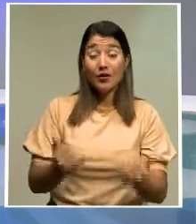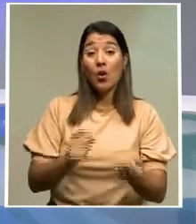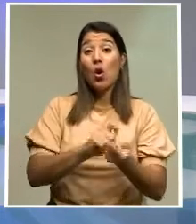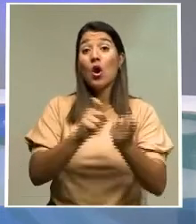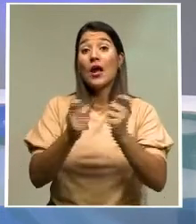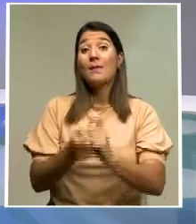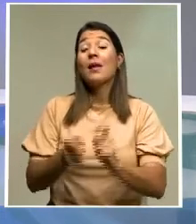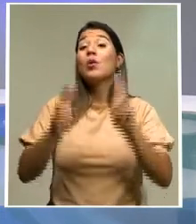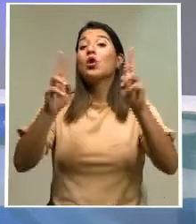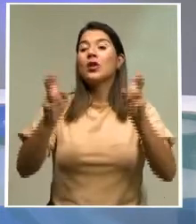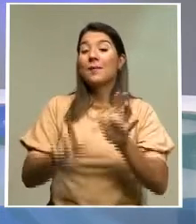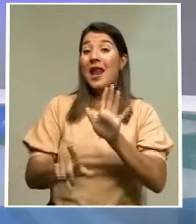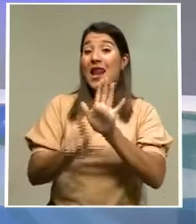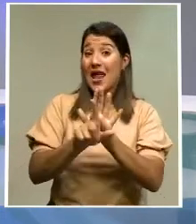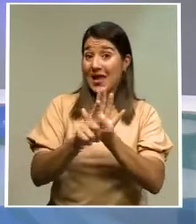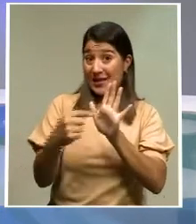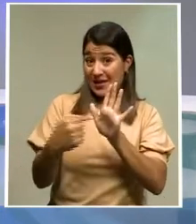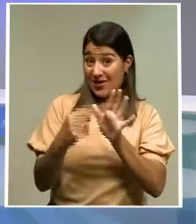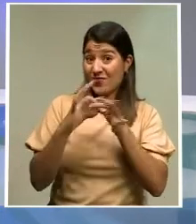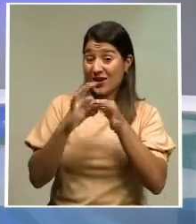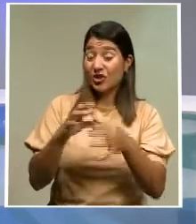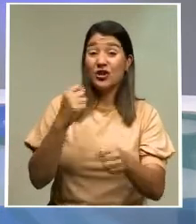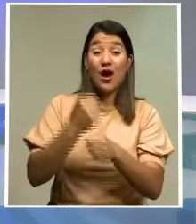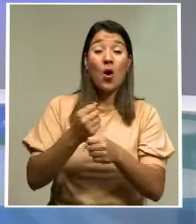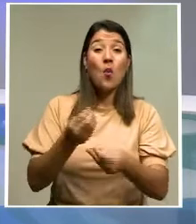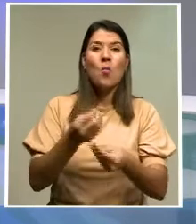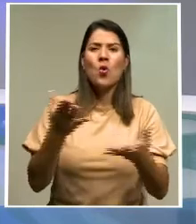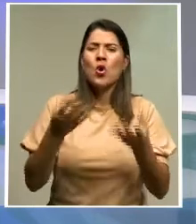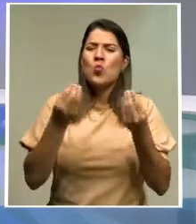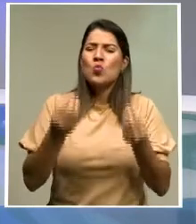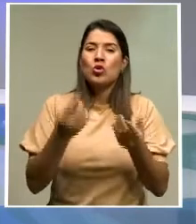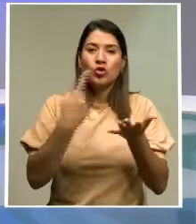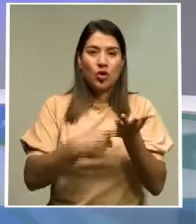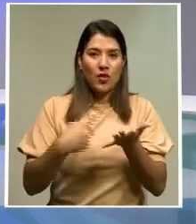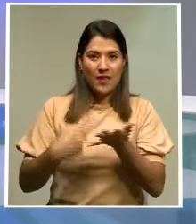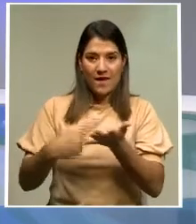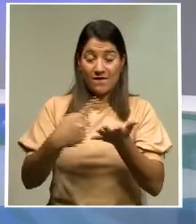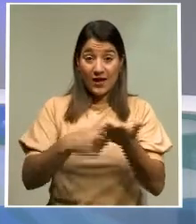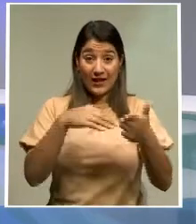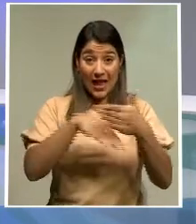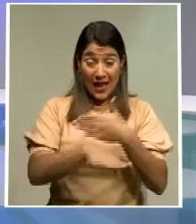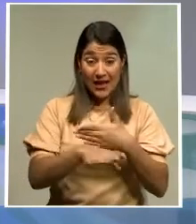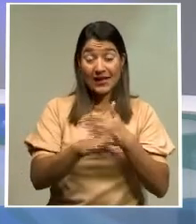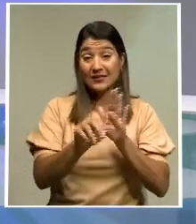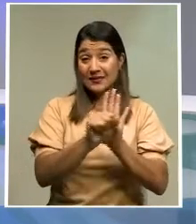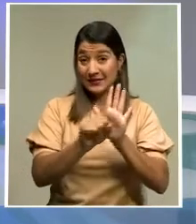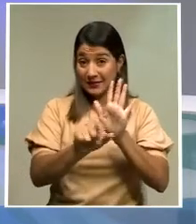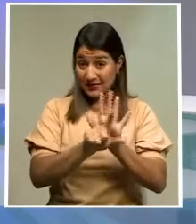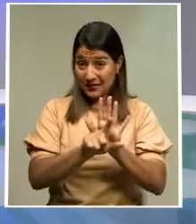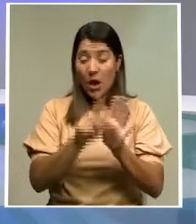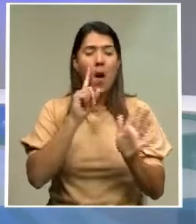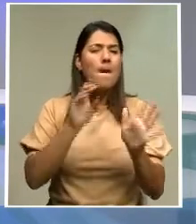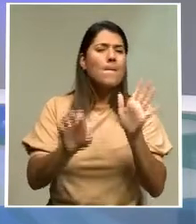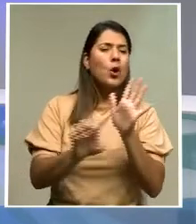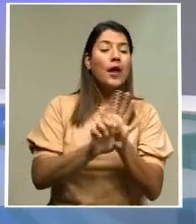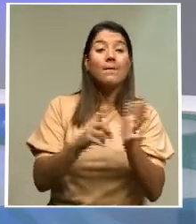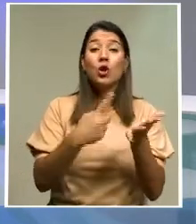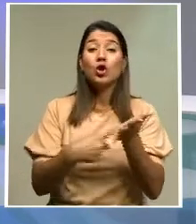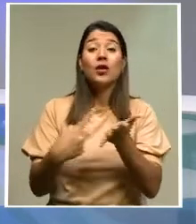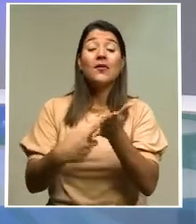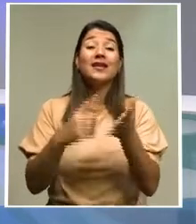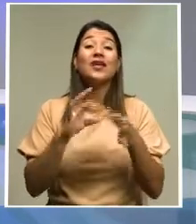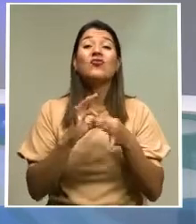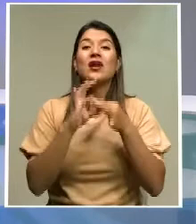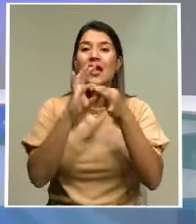de empleo público ha generado fuertes debates en el Congreso. Uno de ellos es el debate sobre la